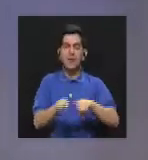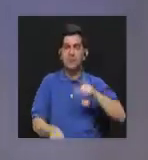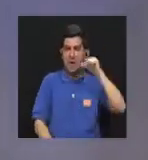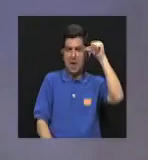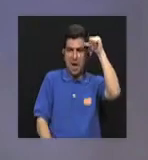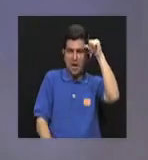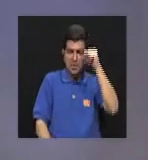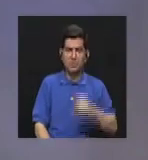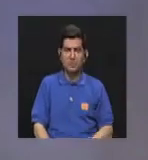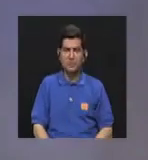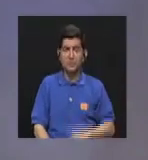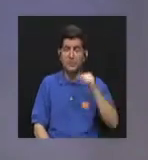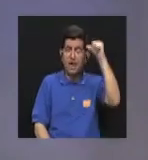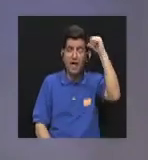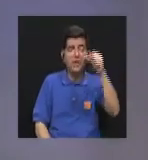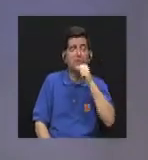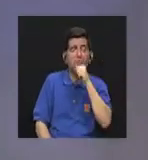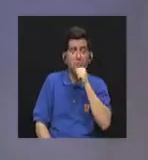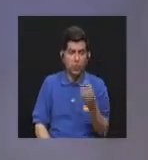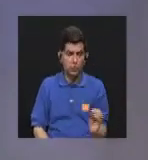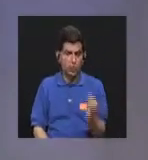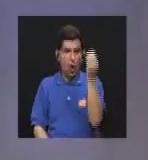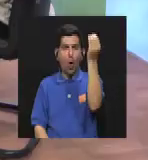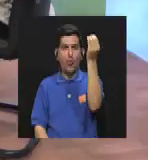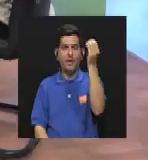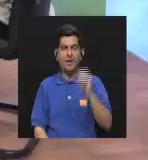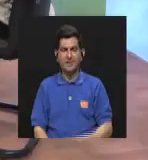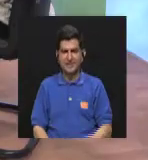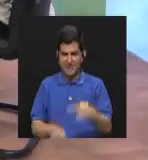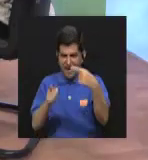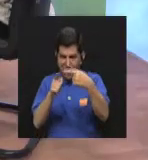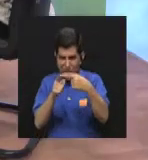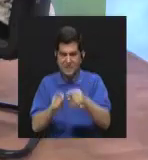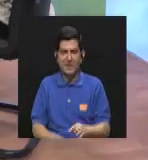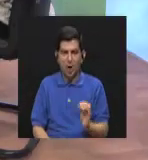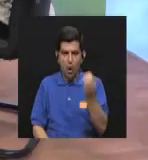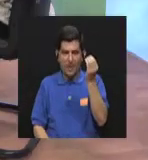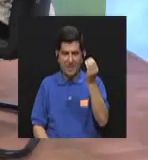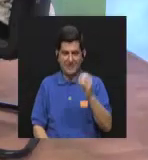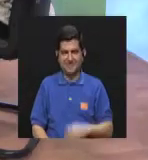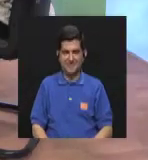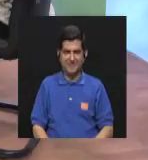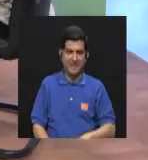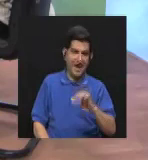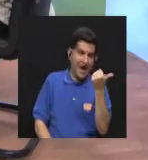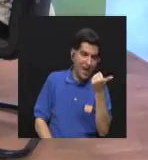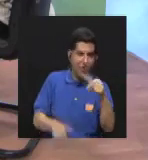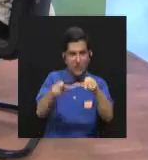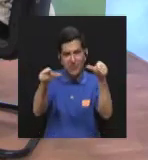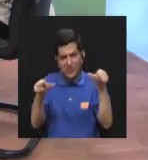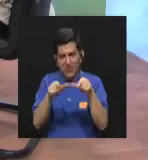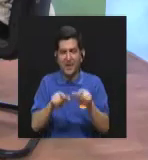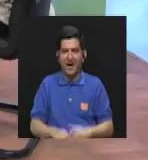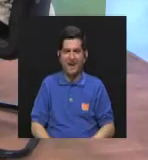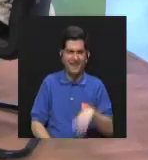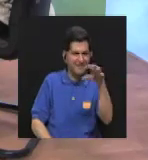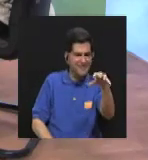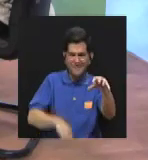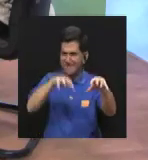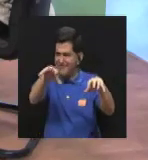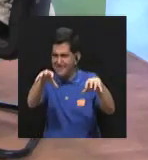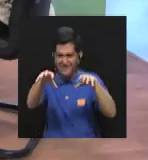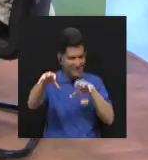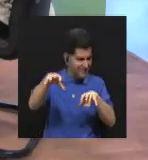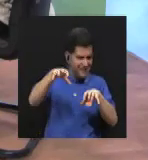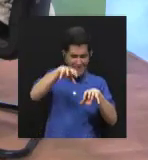los adultos, los mayores, los jóvenes. Entonces, en una esquina, ¿verdad?, se ubicaron los adolescentes. Y en otro lado, ¿verdad? Y entonces uno